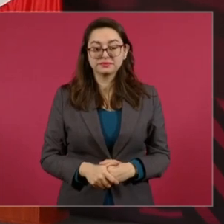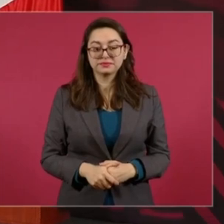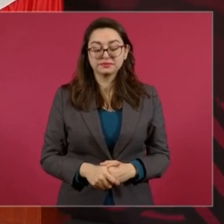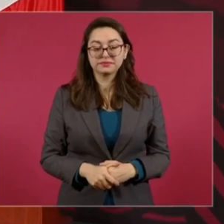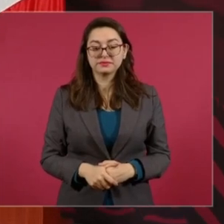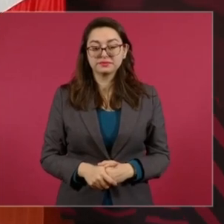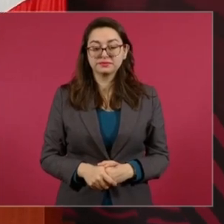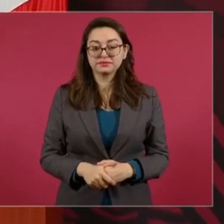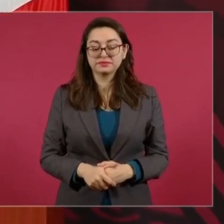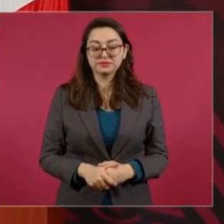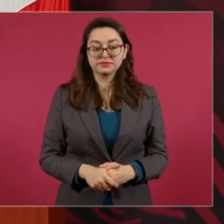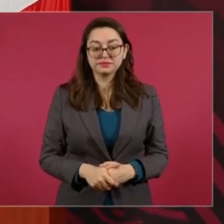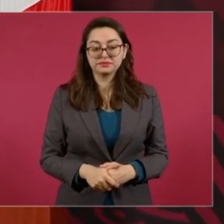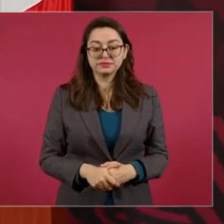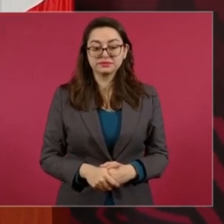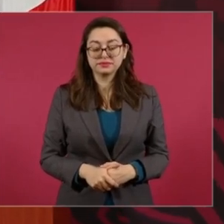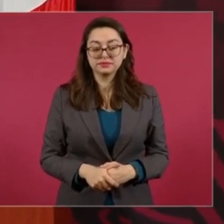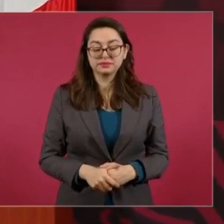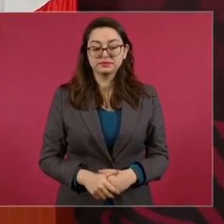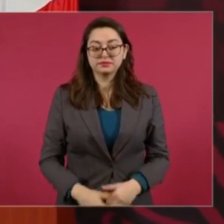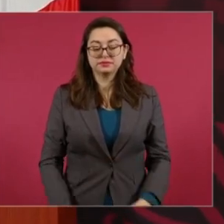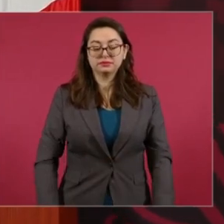porque no